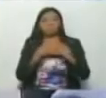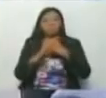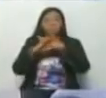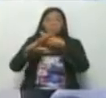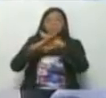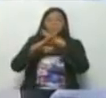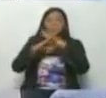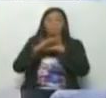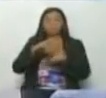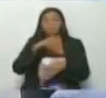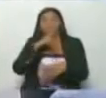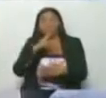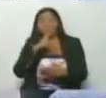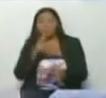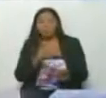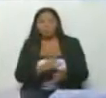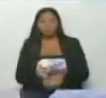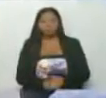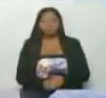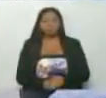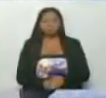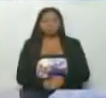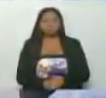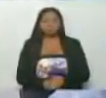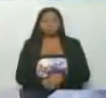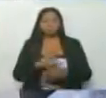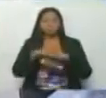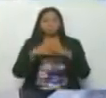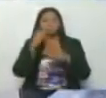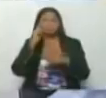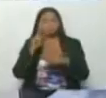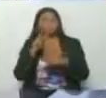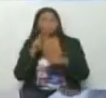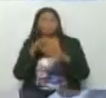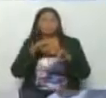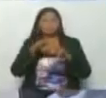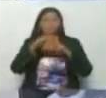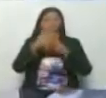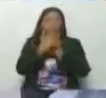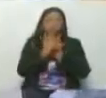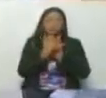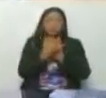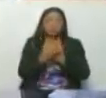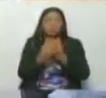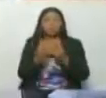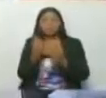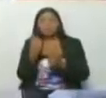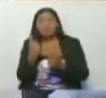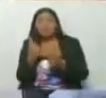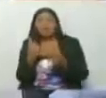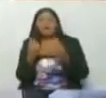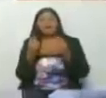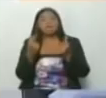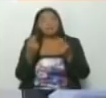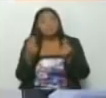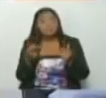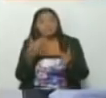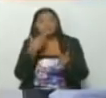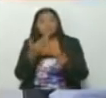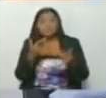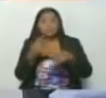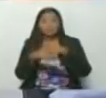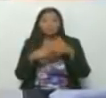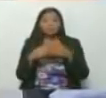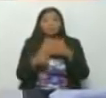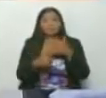realmente inclemente y criminal y ante esa situación la eficiencia nuestra exigida debe